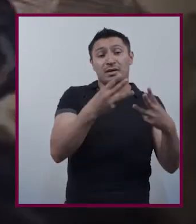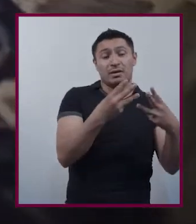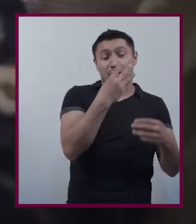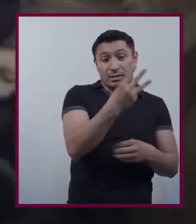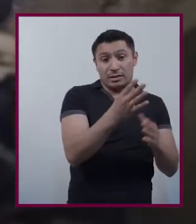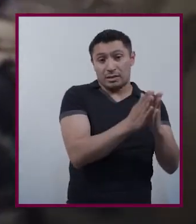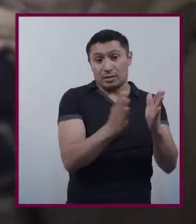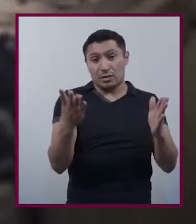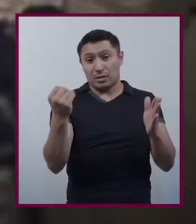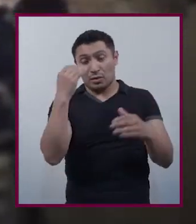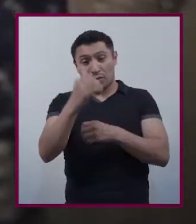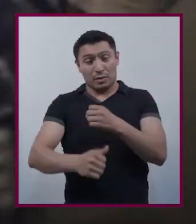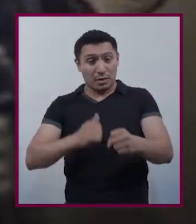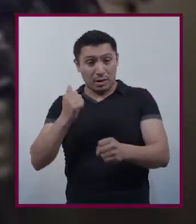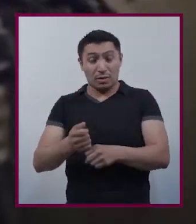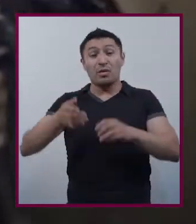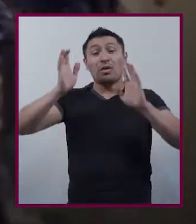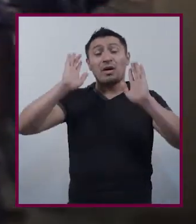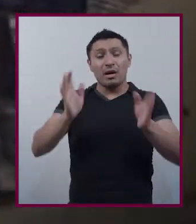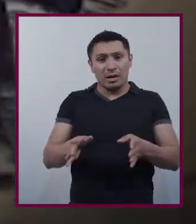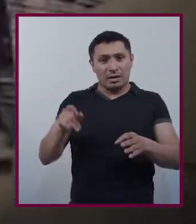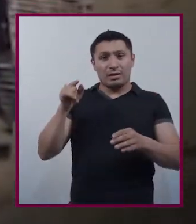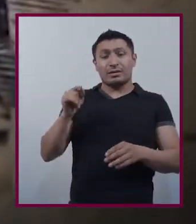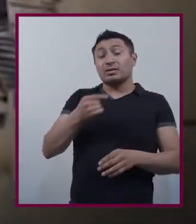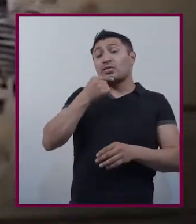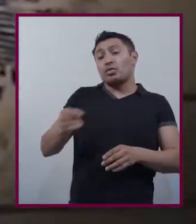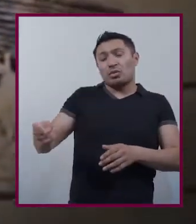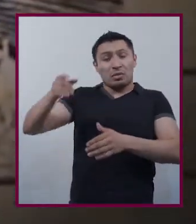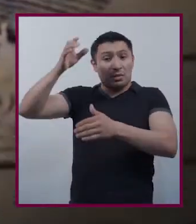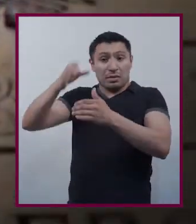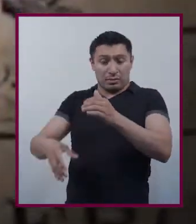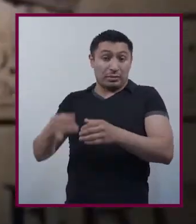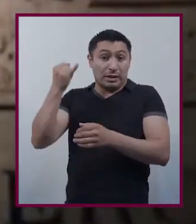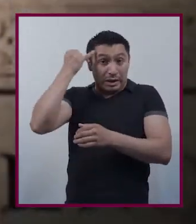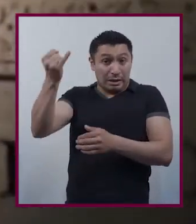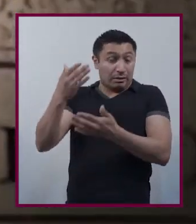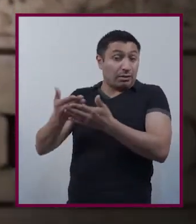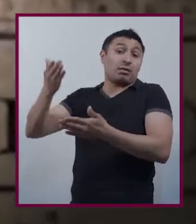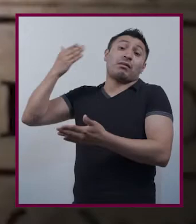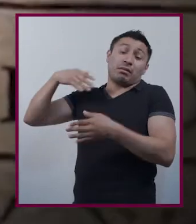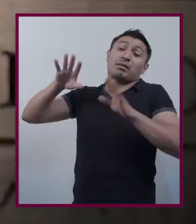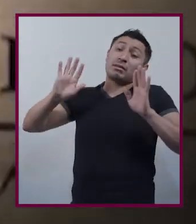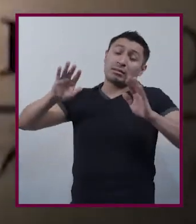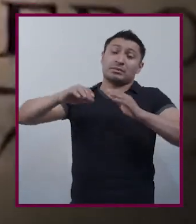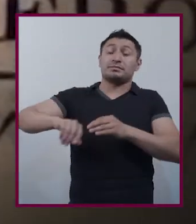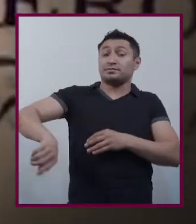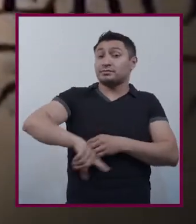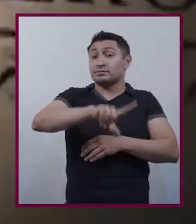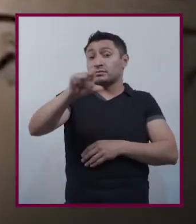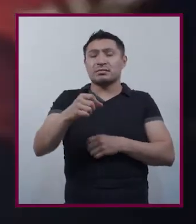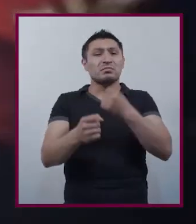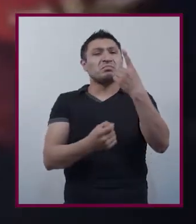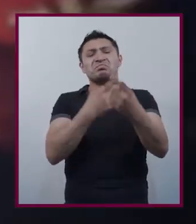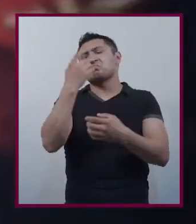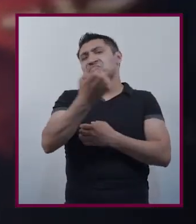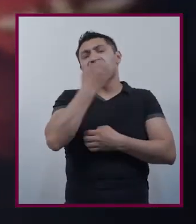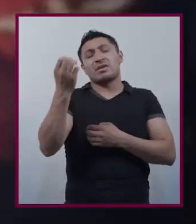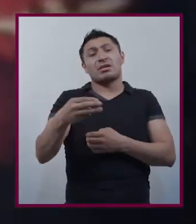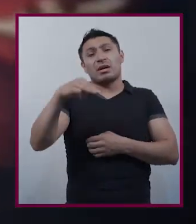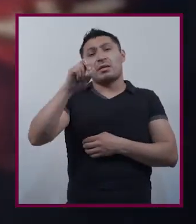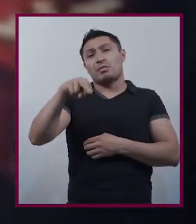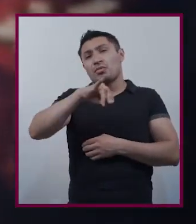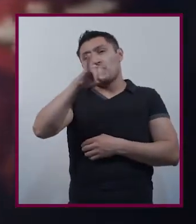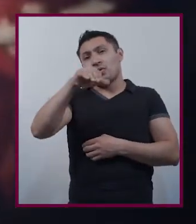los 9 años, cuando se consideraba que su infancia había concluido. Después, en algún colegio de monjas o con